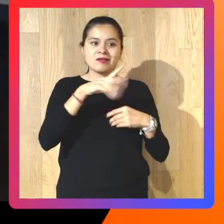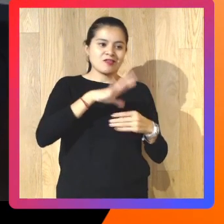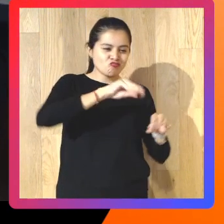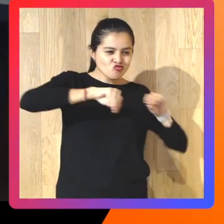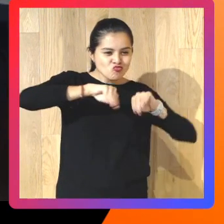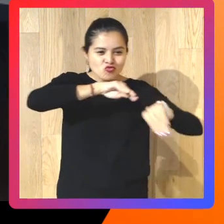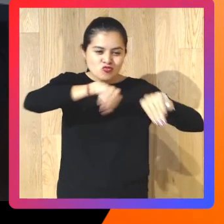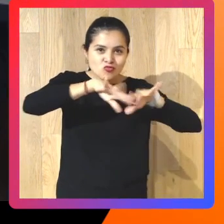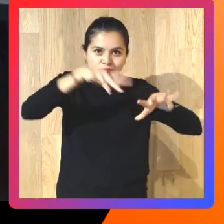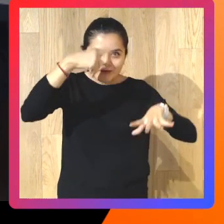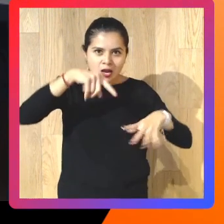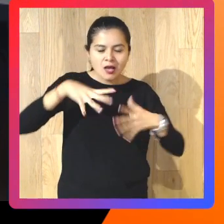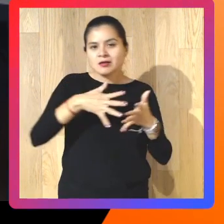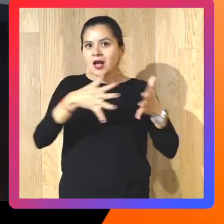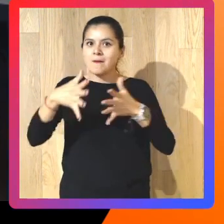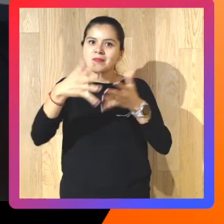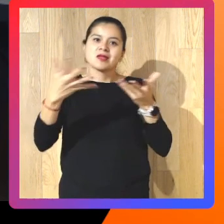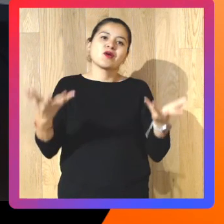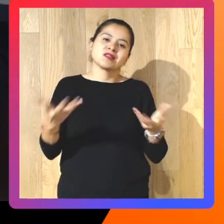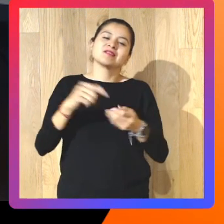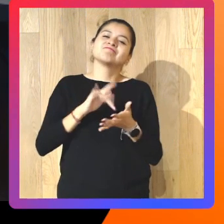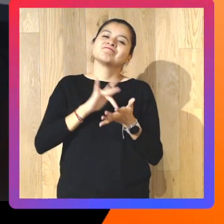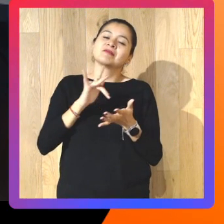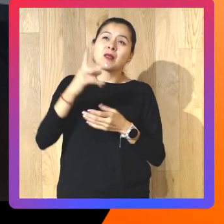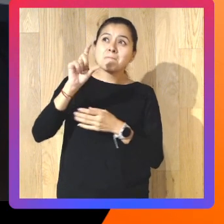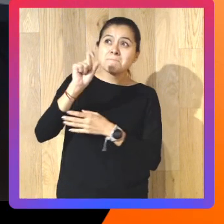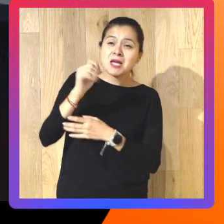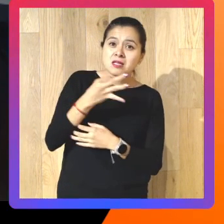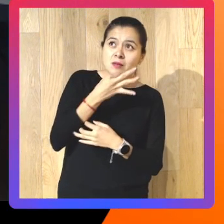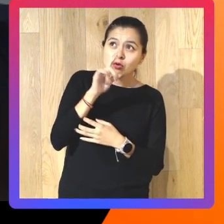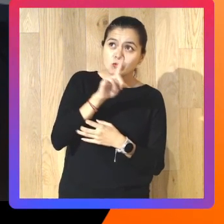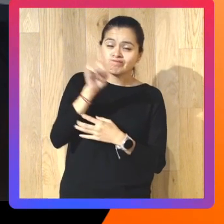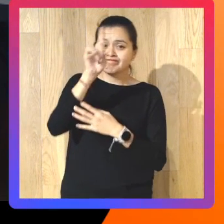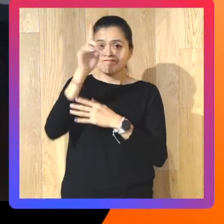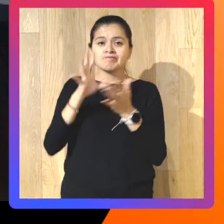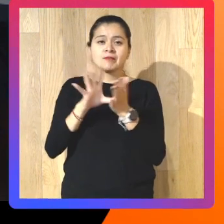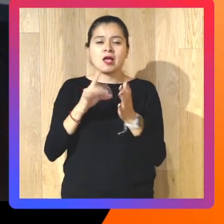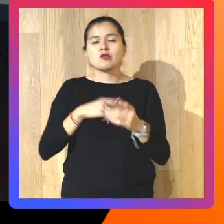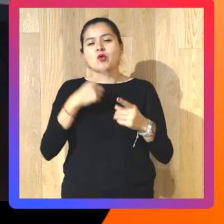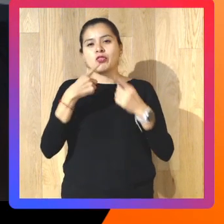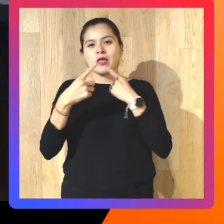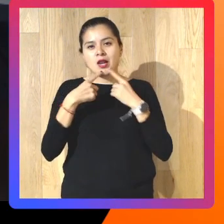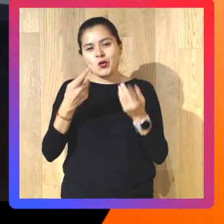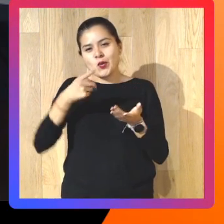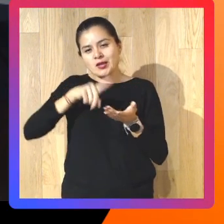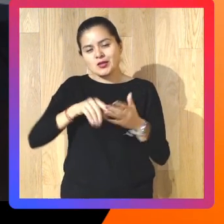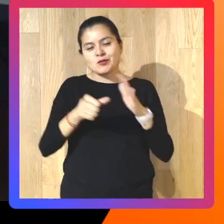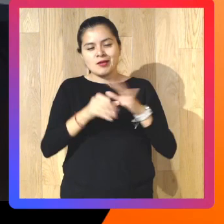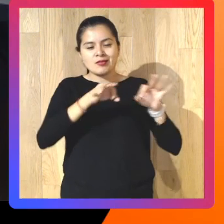hacer un gran camino. Felicidades y los esperamos ahorita en 20 minutos para dar inicio a las mesas de trabajo que nos